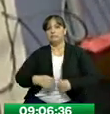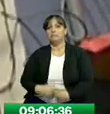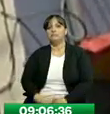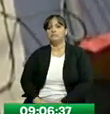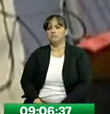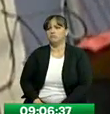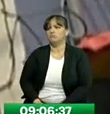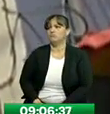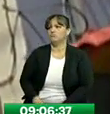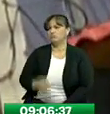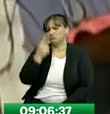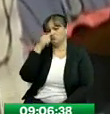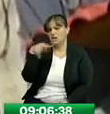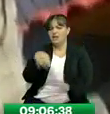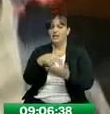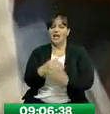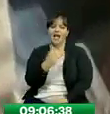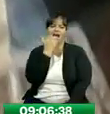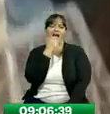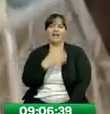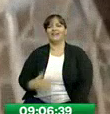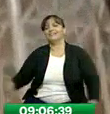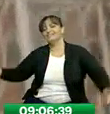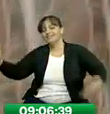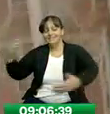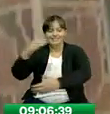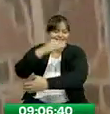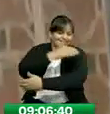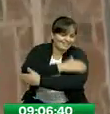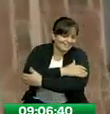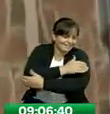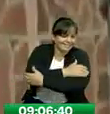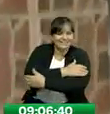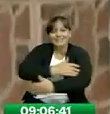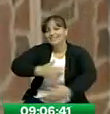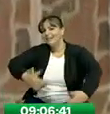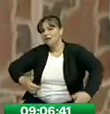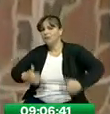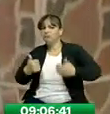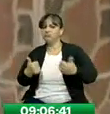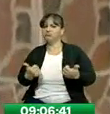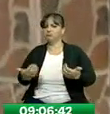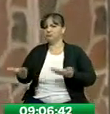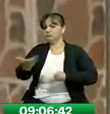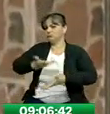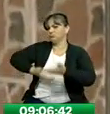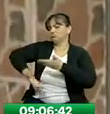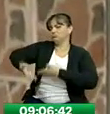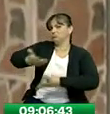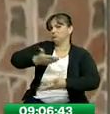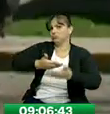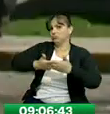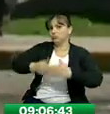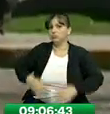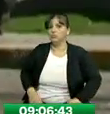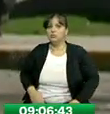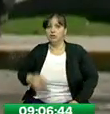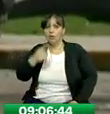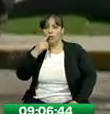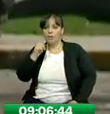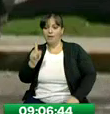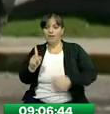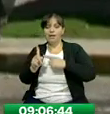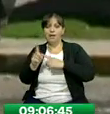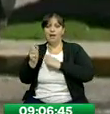estaba bien el baile las risas y los abrazos de pronto se vieron empañados por una discusión entre los anfitriones el hombre de